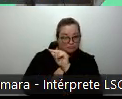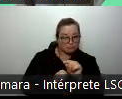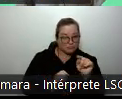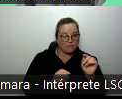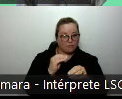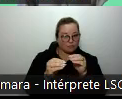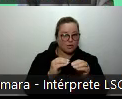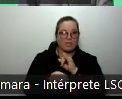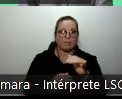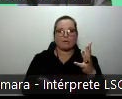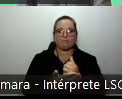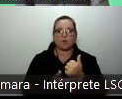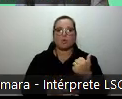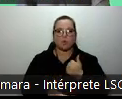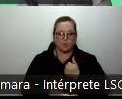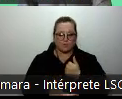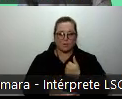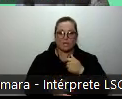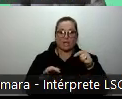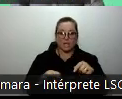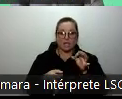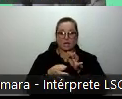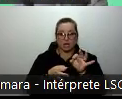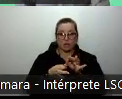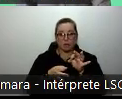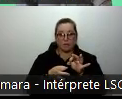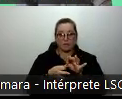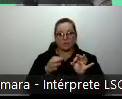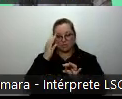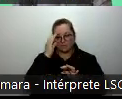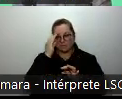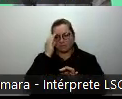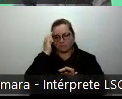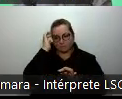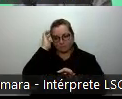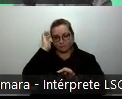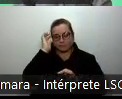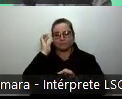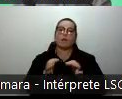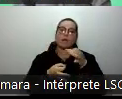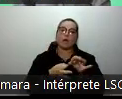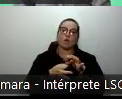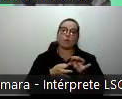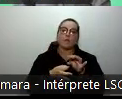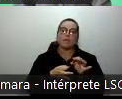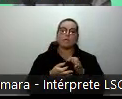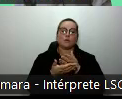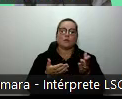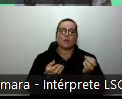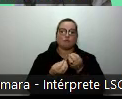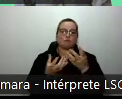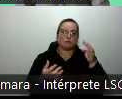es que se cumpa y ahora vamos a pasar a ciertas recomendaciones recomendaciones que les vamos a dar con mucha